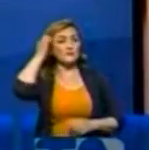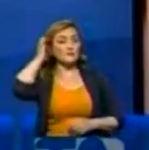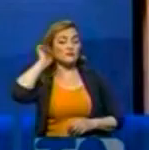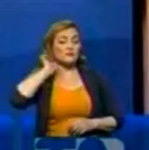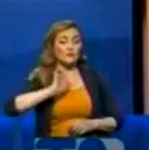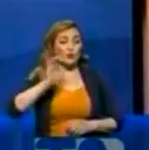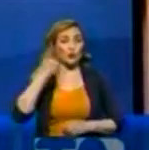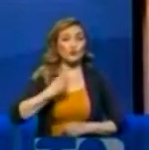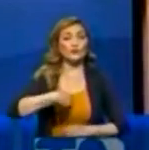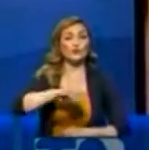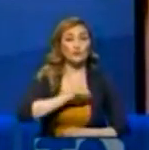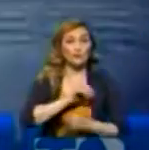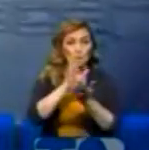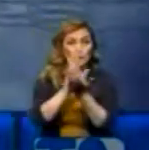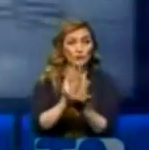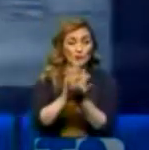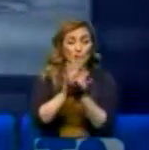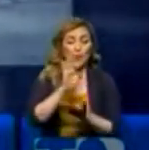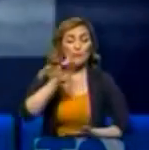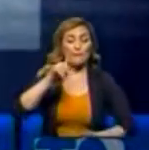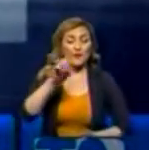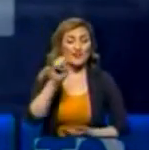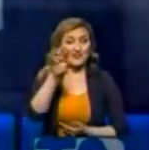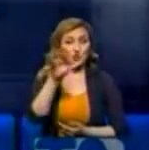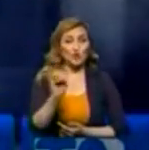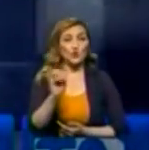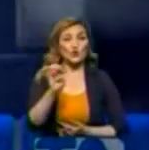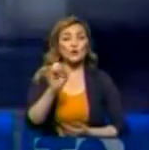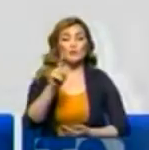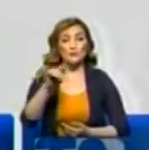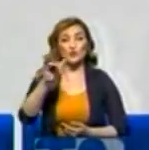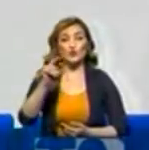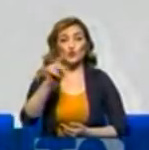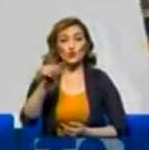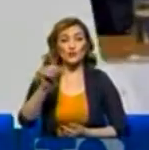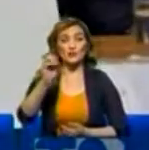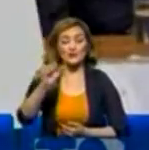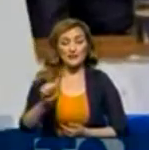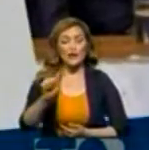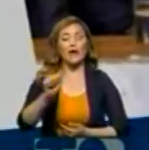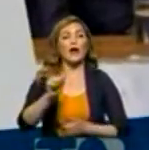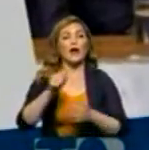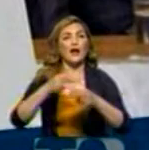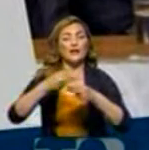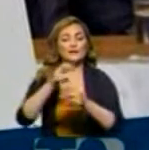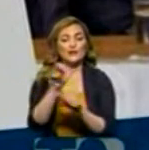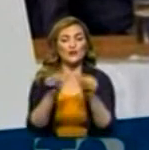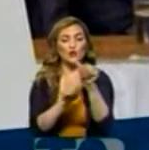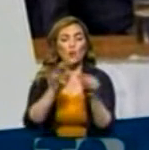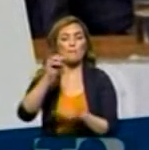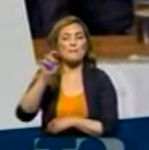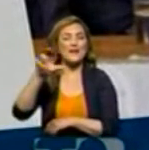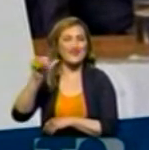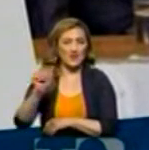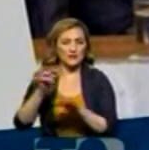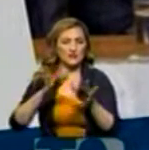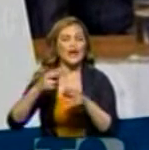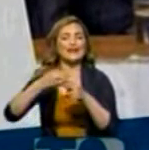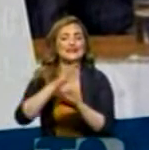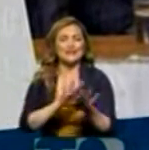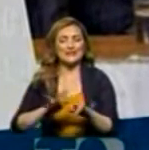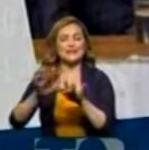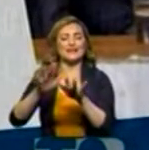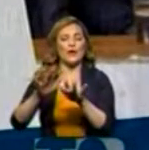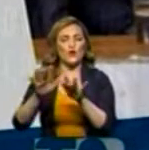vía telemática, testificó Pedro Espinosa, ex asesor de Alexis Mera, quien confirmó que en dos ocasiones llevó sobres